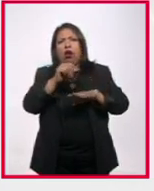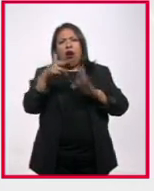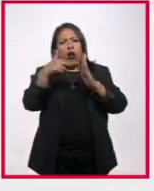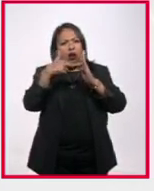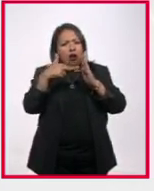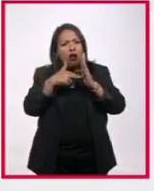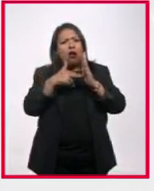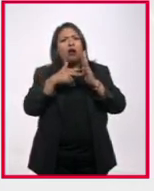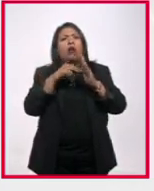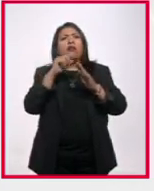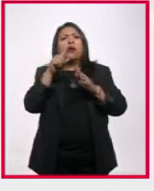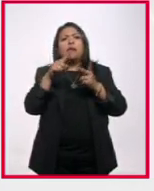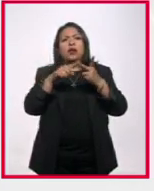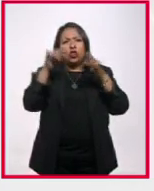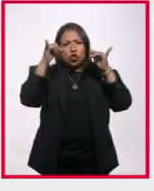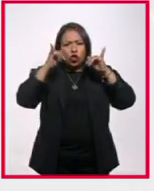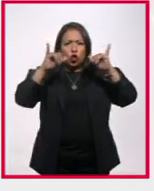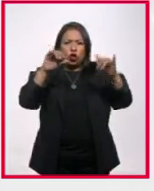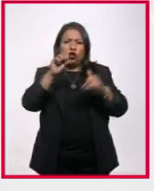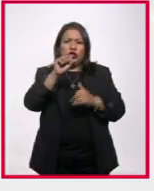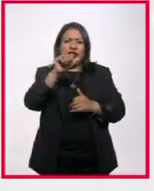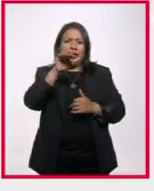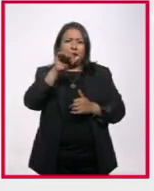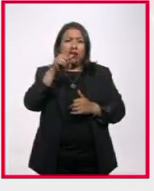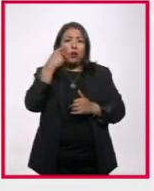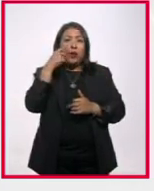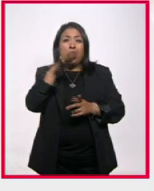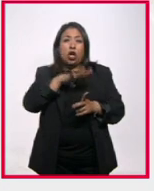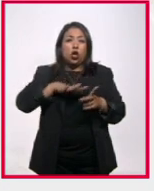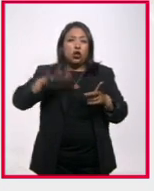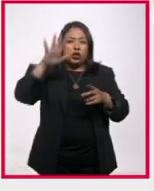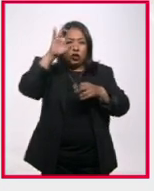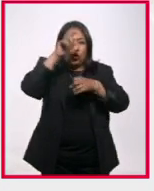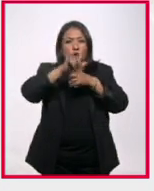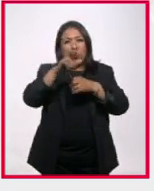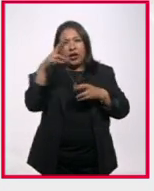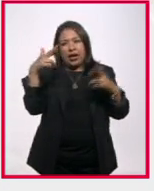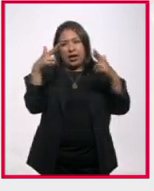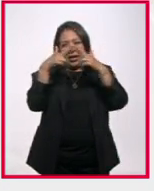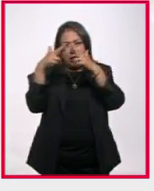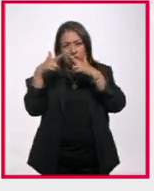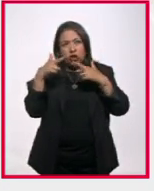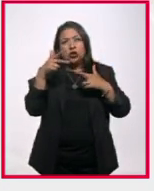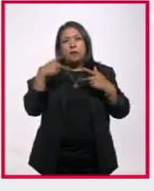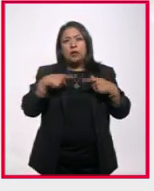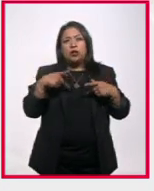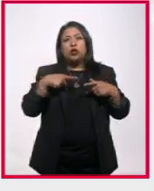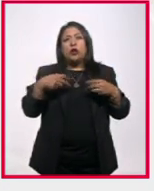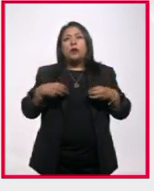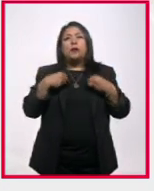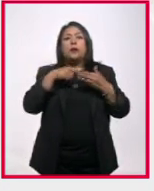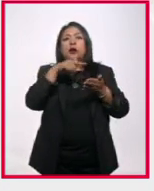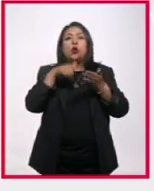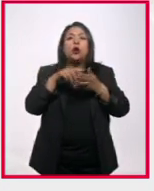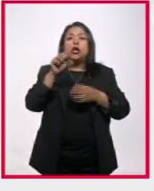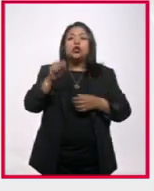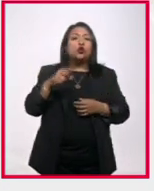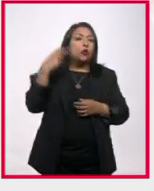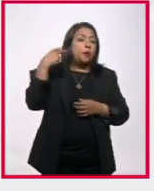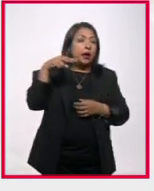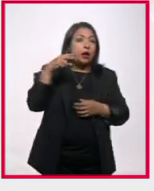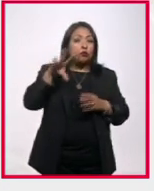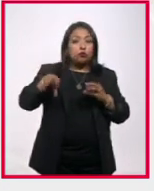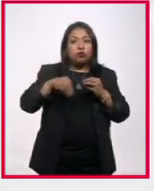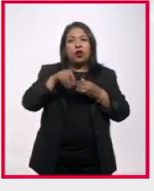época, y el toro sacamantú, que muestra el contexto cultural y religioso de los habitantes del sur de Veracruz, formarán parte